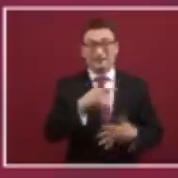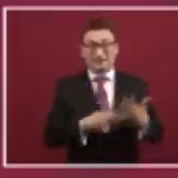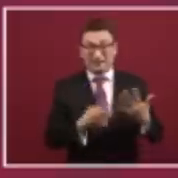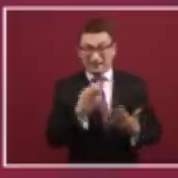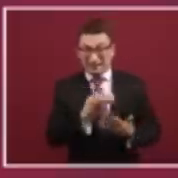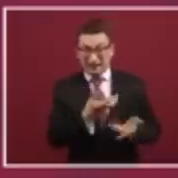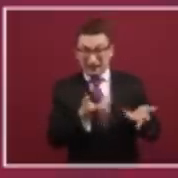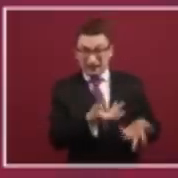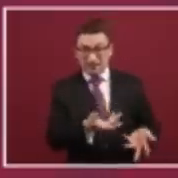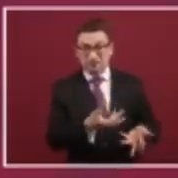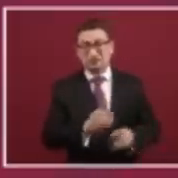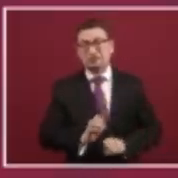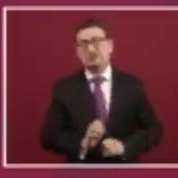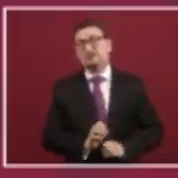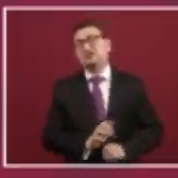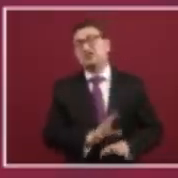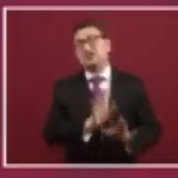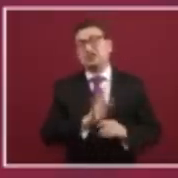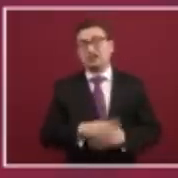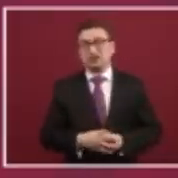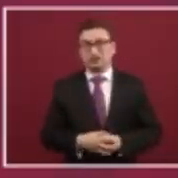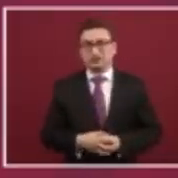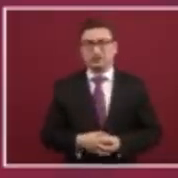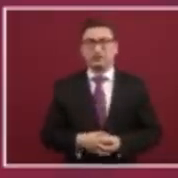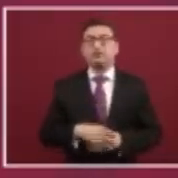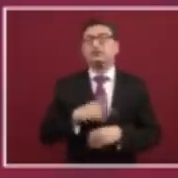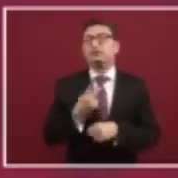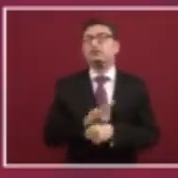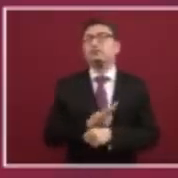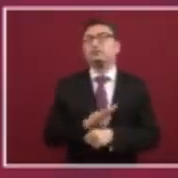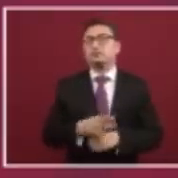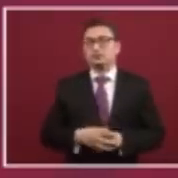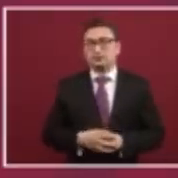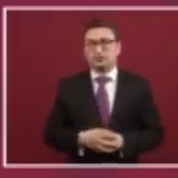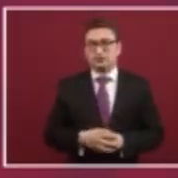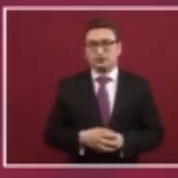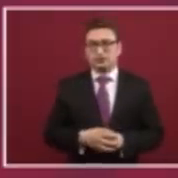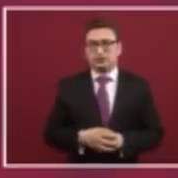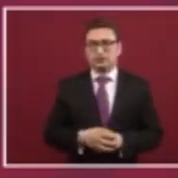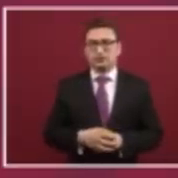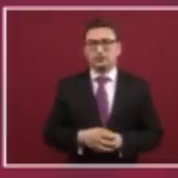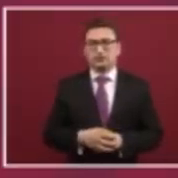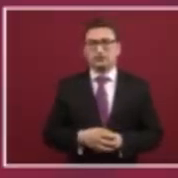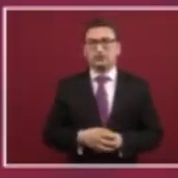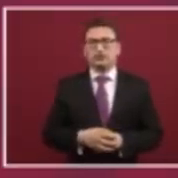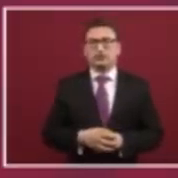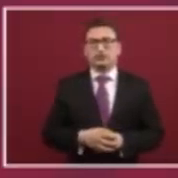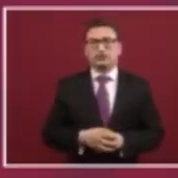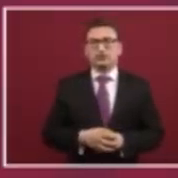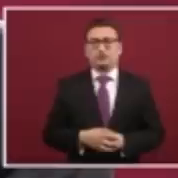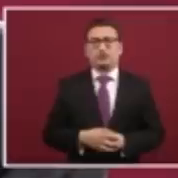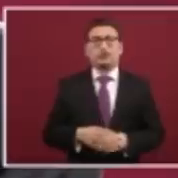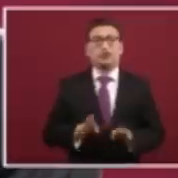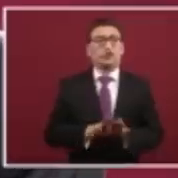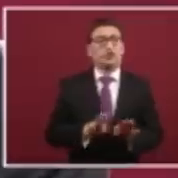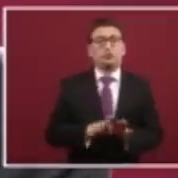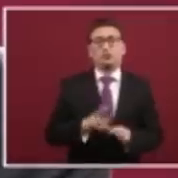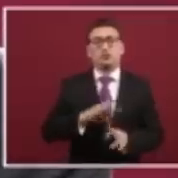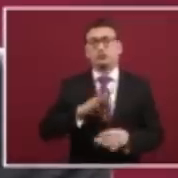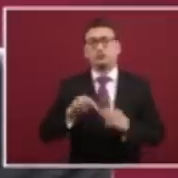además no se perdía ni siquiera la respetabilidad, se veía